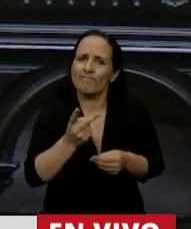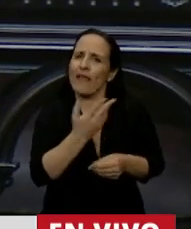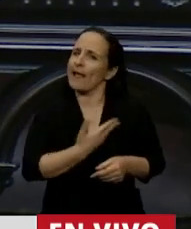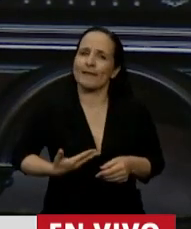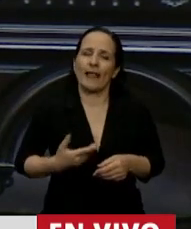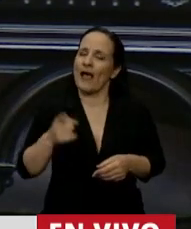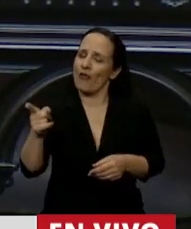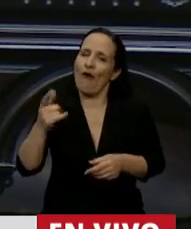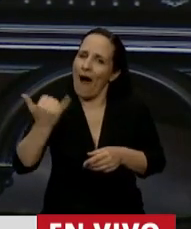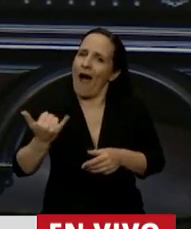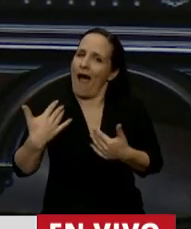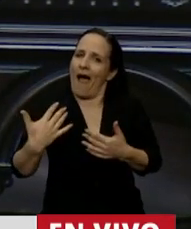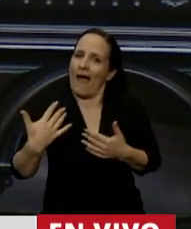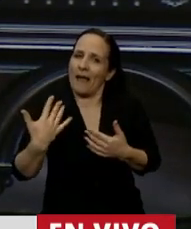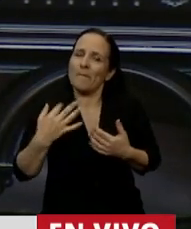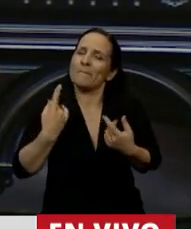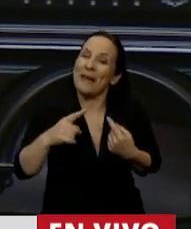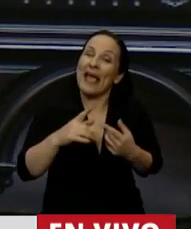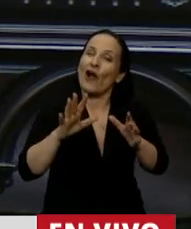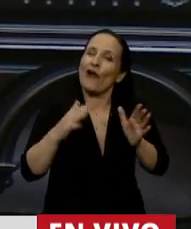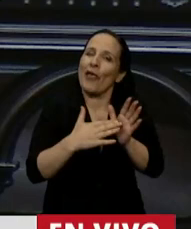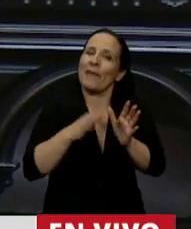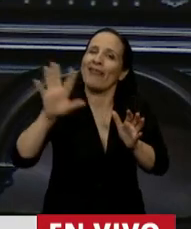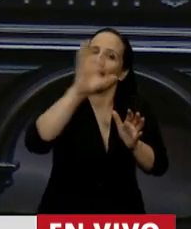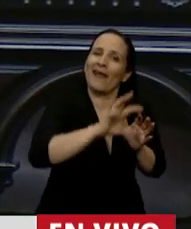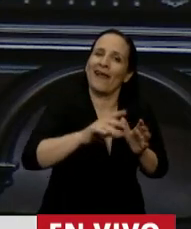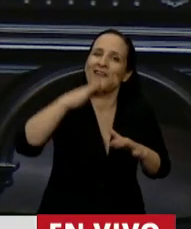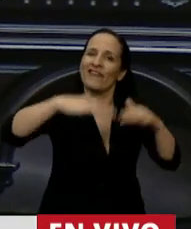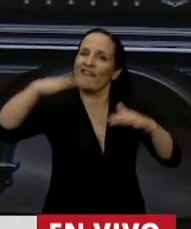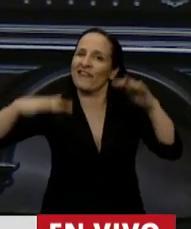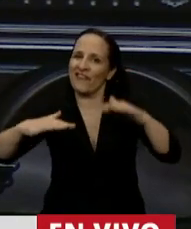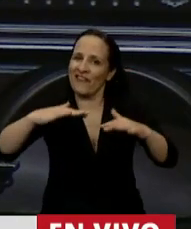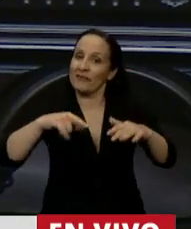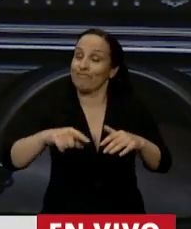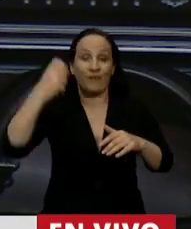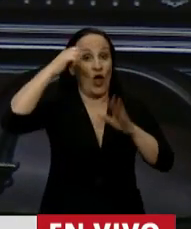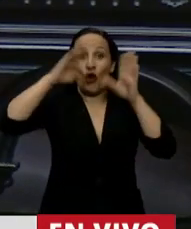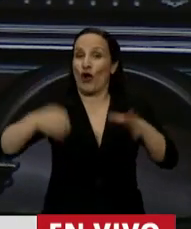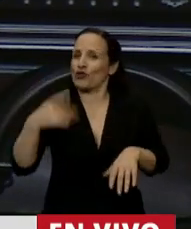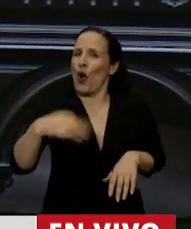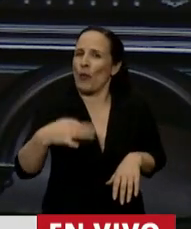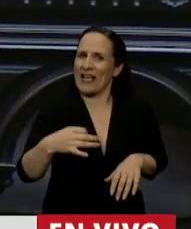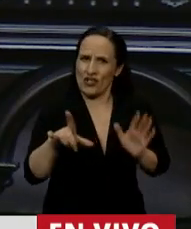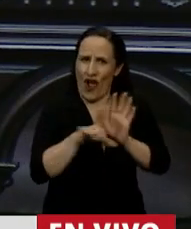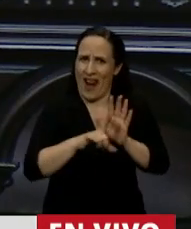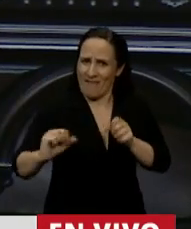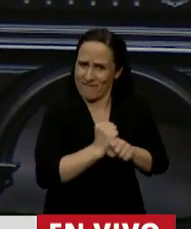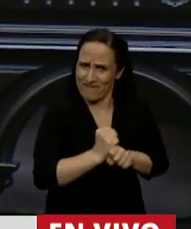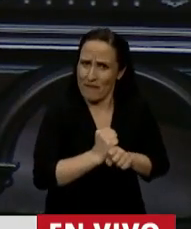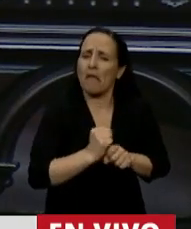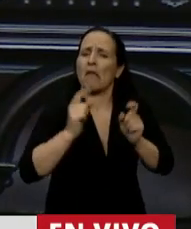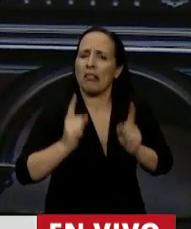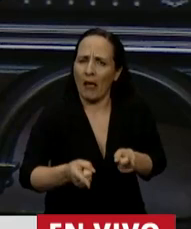tiene y que llegan con distinta intensidad a distintas jurisdicciones. Tenemos la obligación de este Congreso no solamente de sancionar esta ley, sino